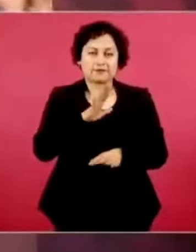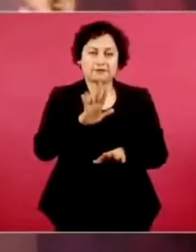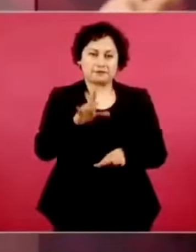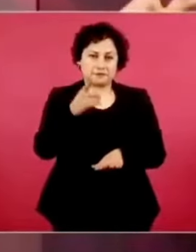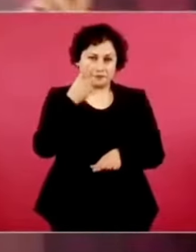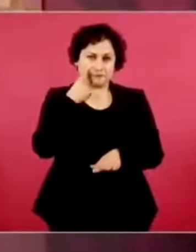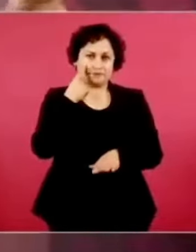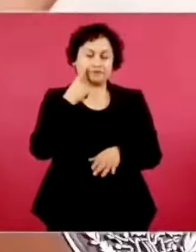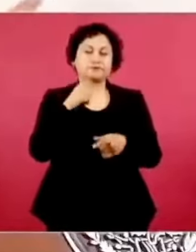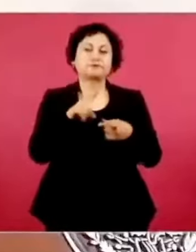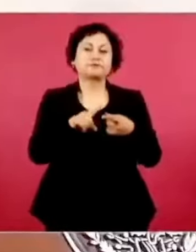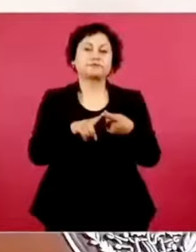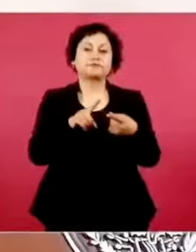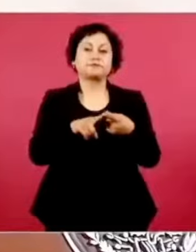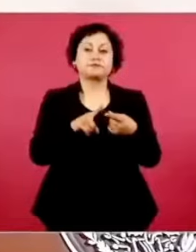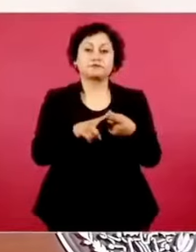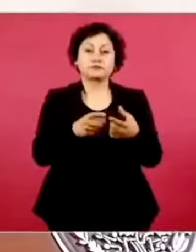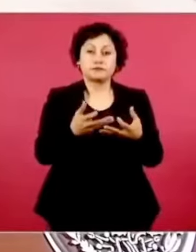la tierra era comunal,